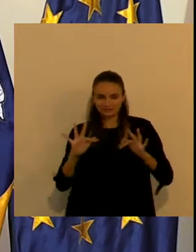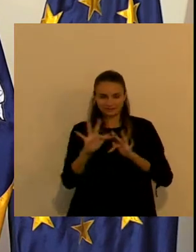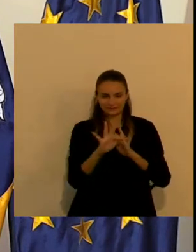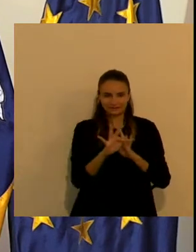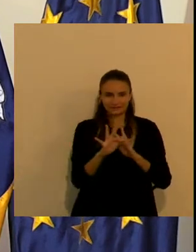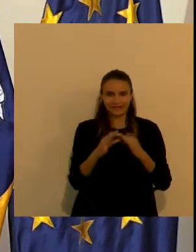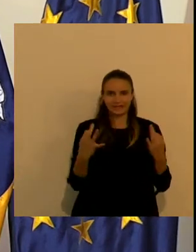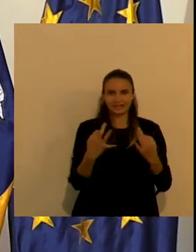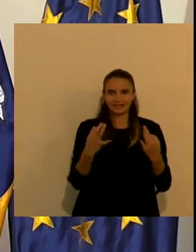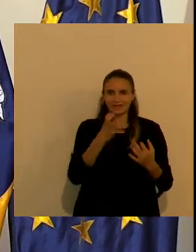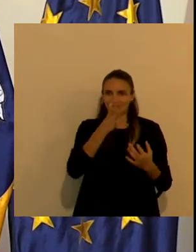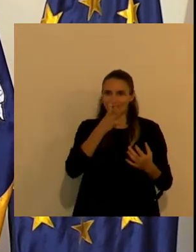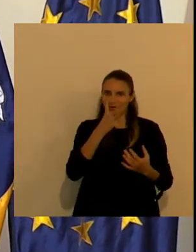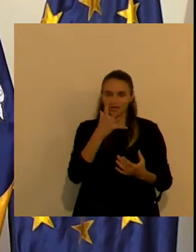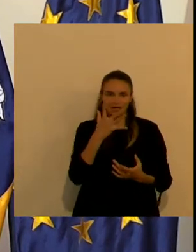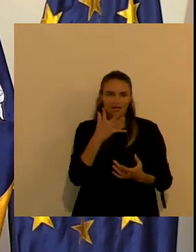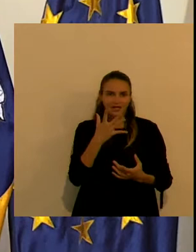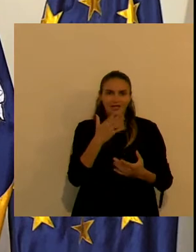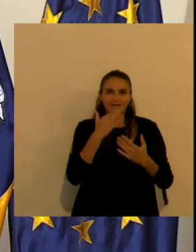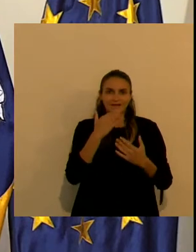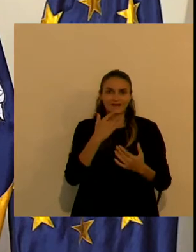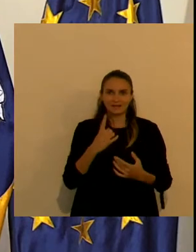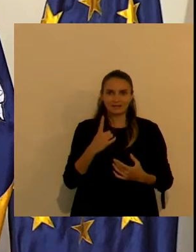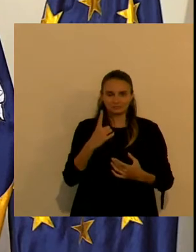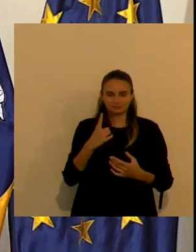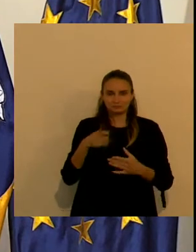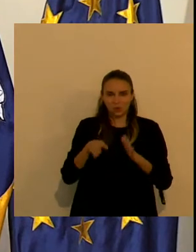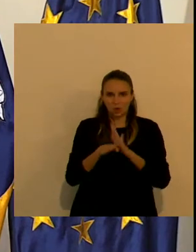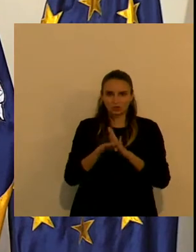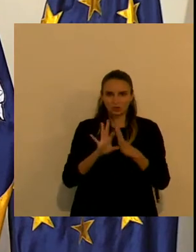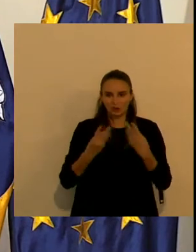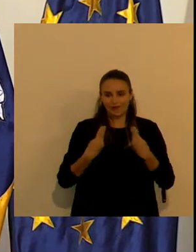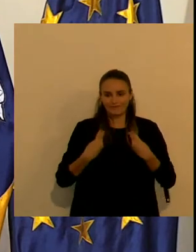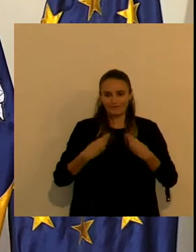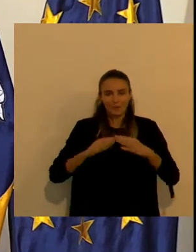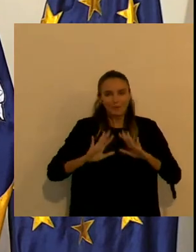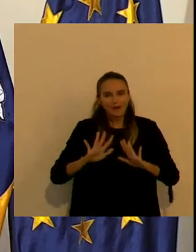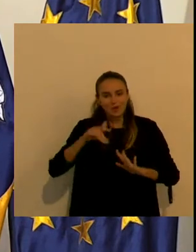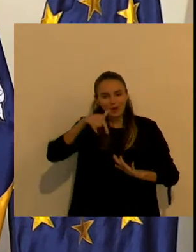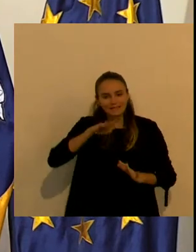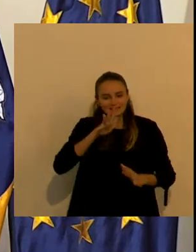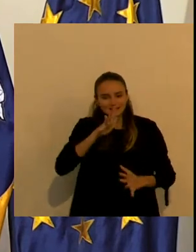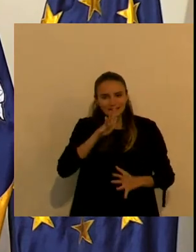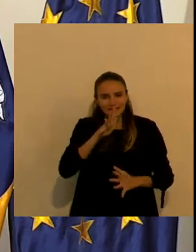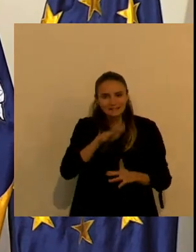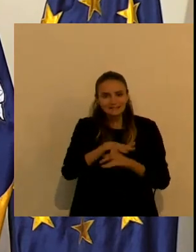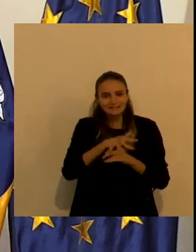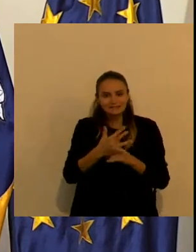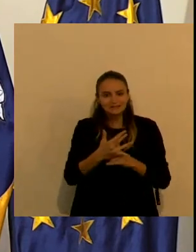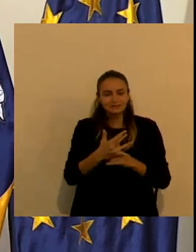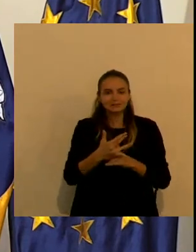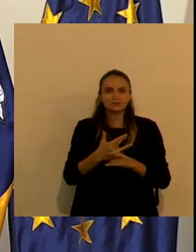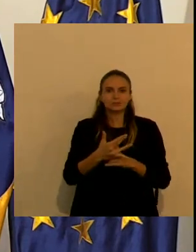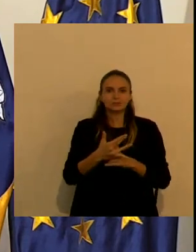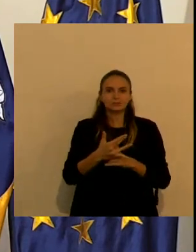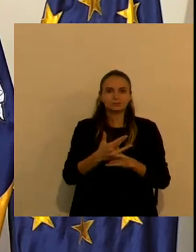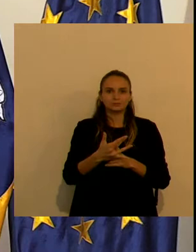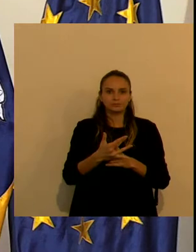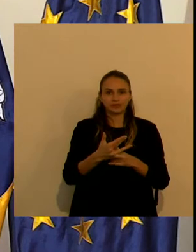de Hawking y de Lenov, siguen vivos, pero esta situación ha impedido que